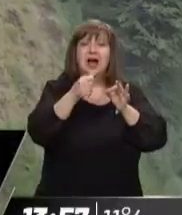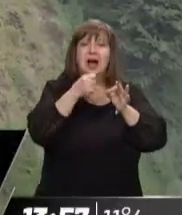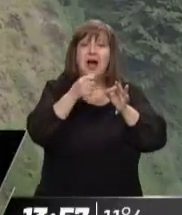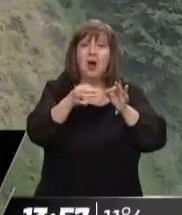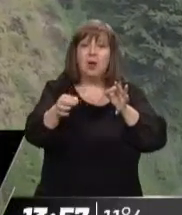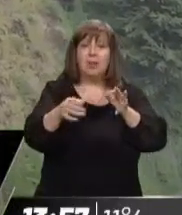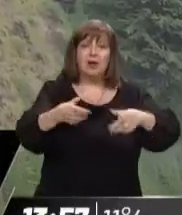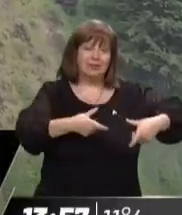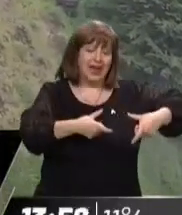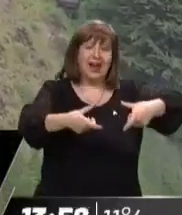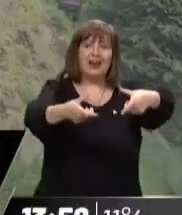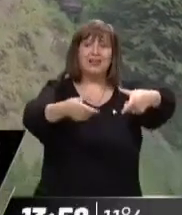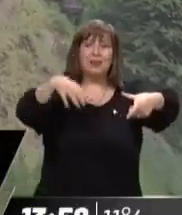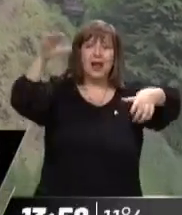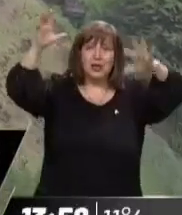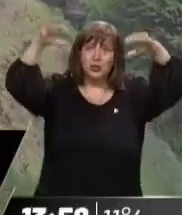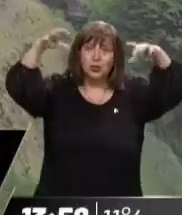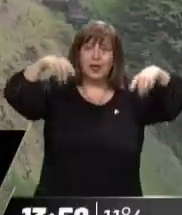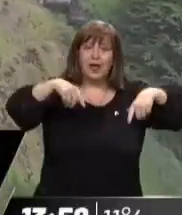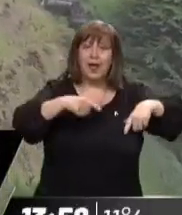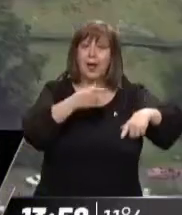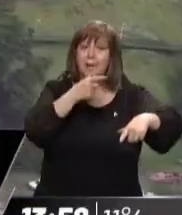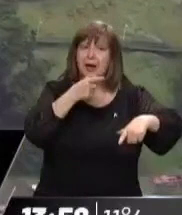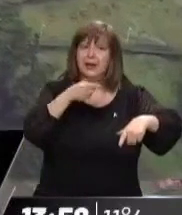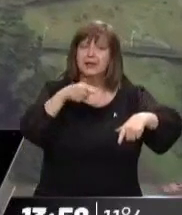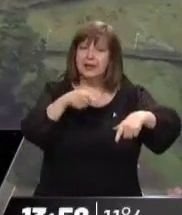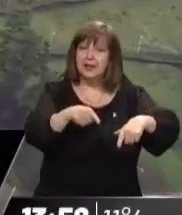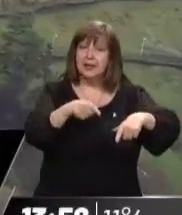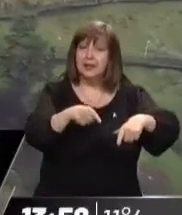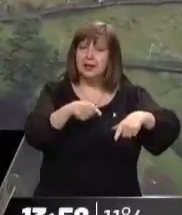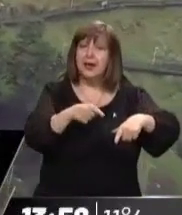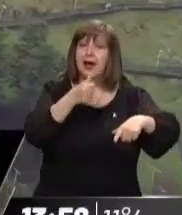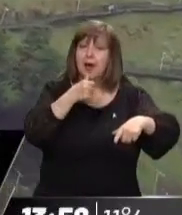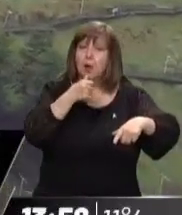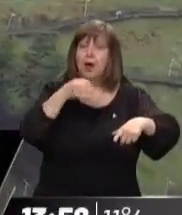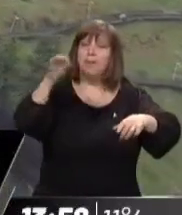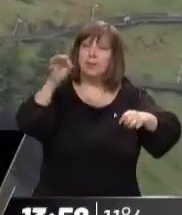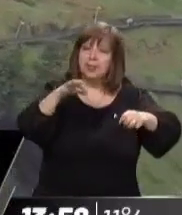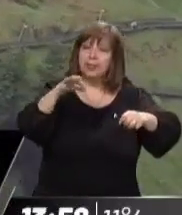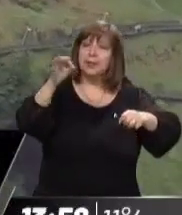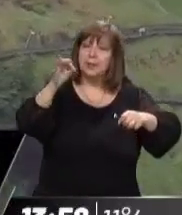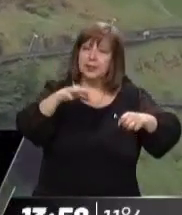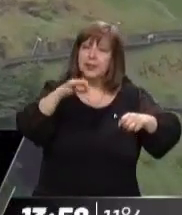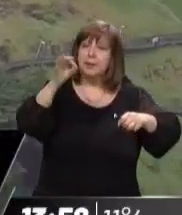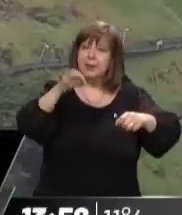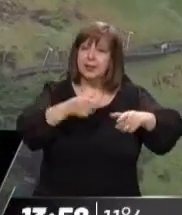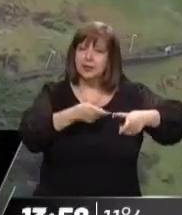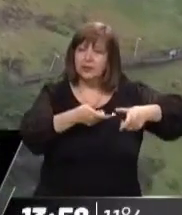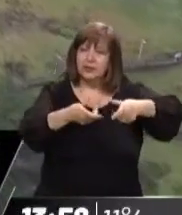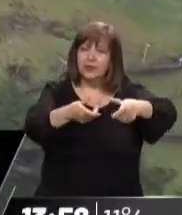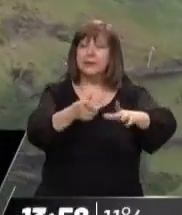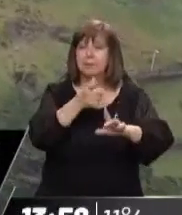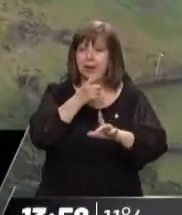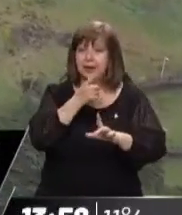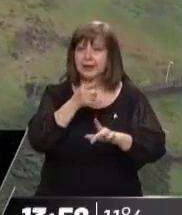lluvias Claro que lo que es lo que habría originado ese socavón tremendo vos sabés que leía los distintos